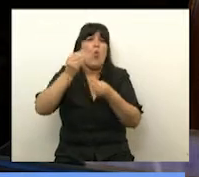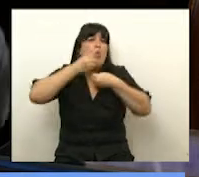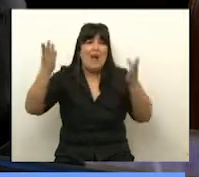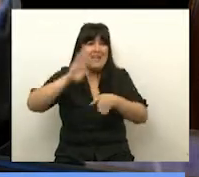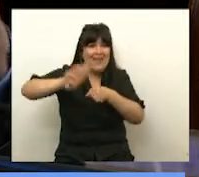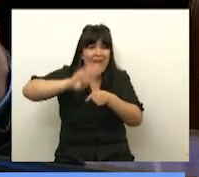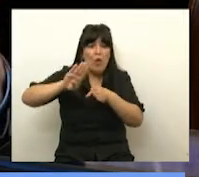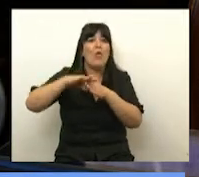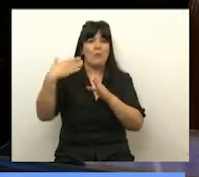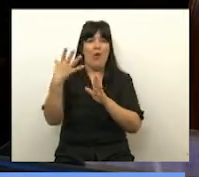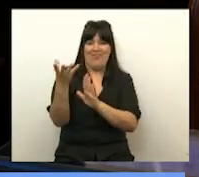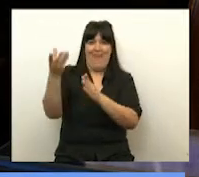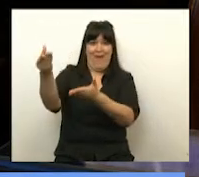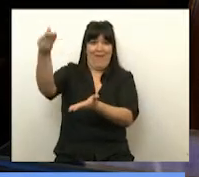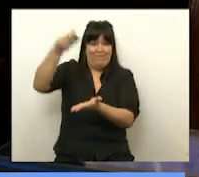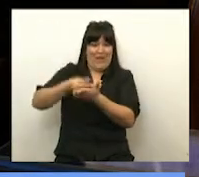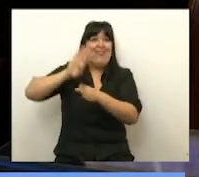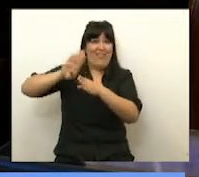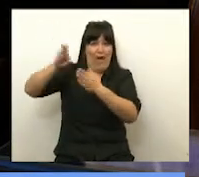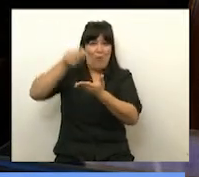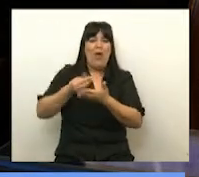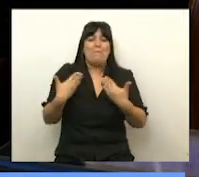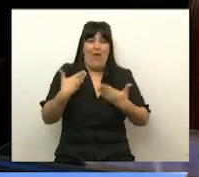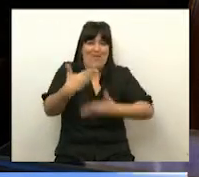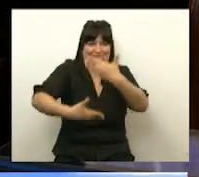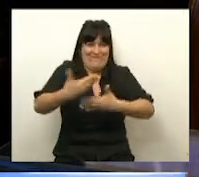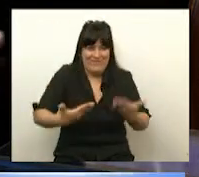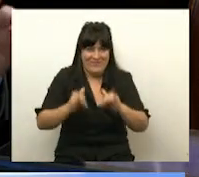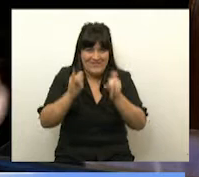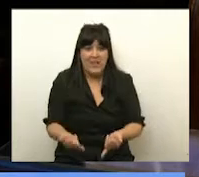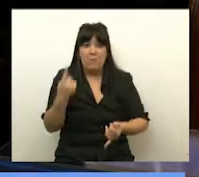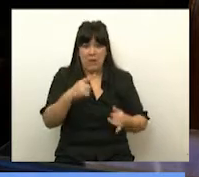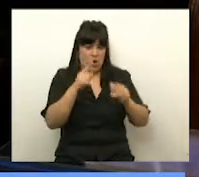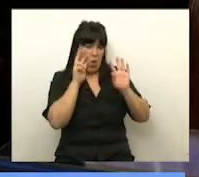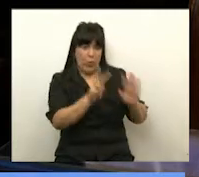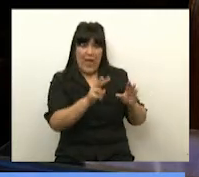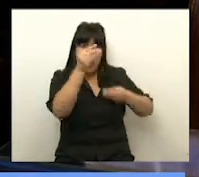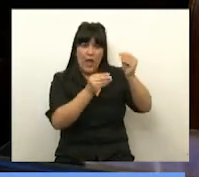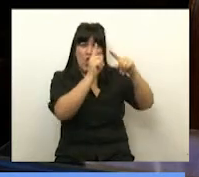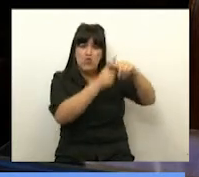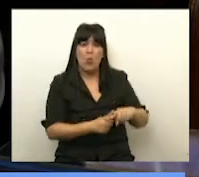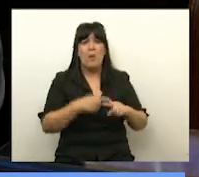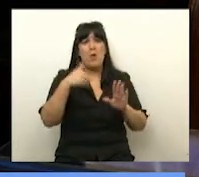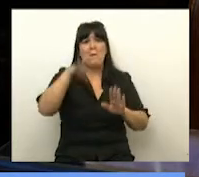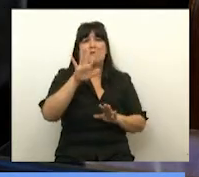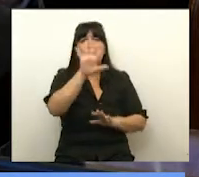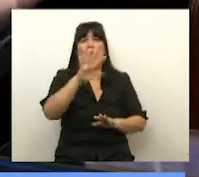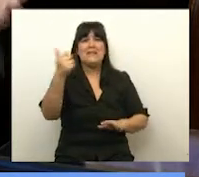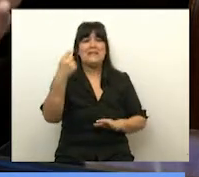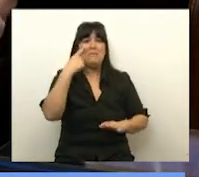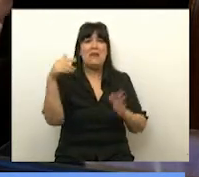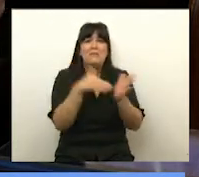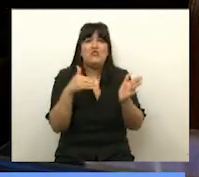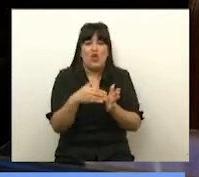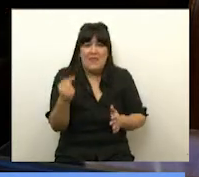puede contraer para crecer. Ahora, cuando uno mira los números de más de 56 mil millones de pesos y trata de encontrar dónde está